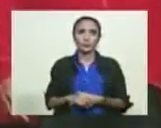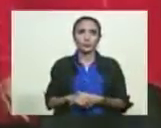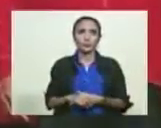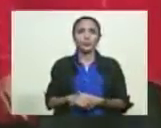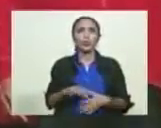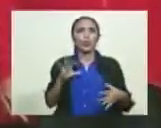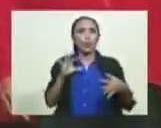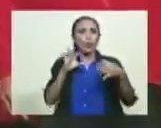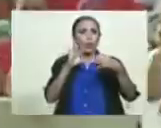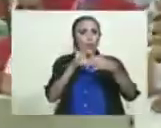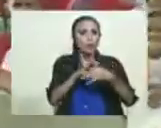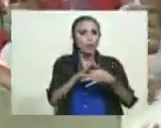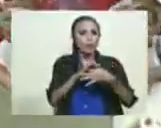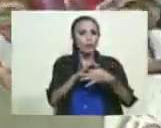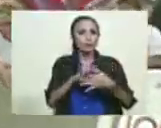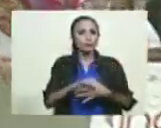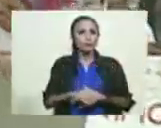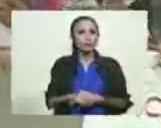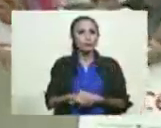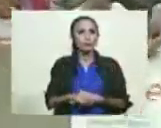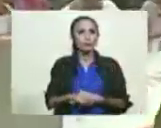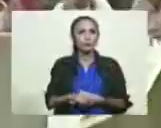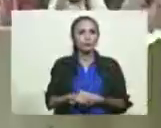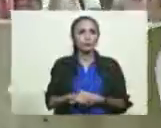Unir las fuerzas